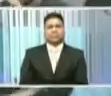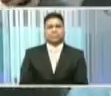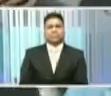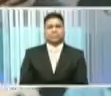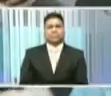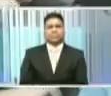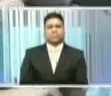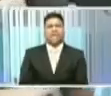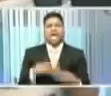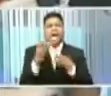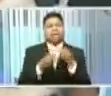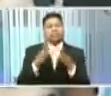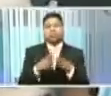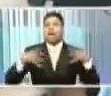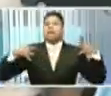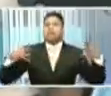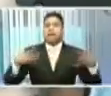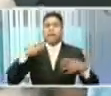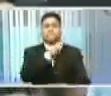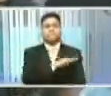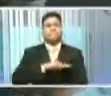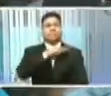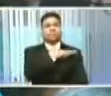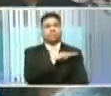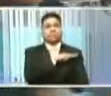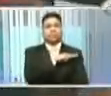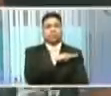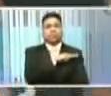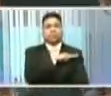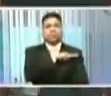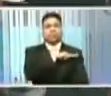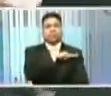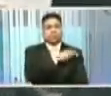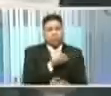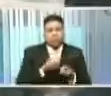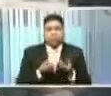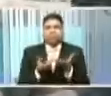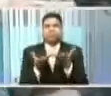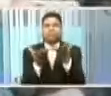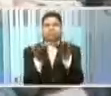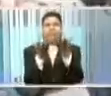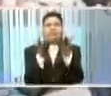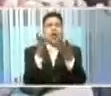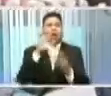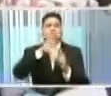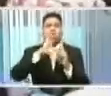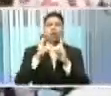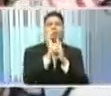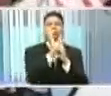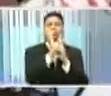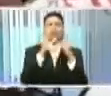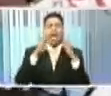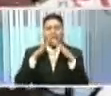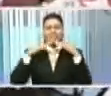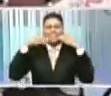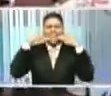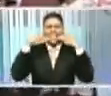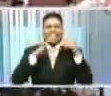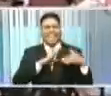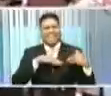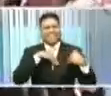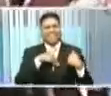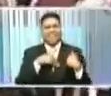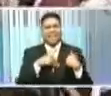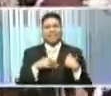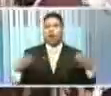cumplen una gran misión de llevar la cultura, la alegría. Se trata del movimiento